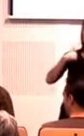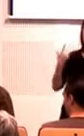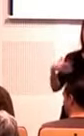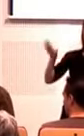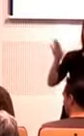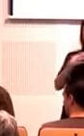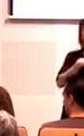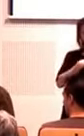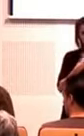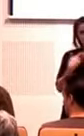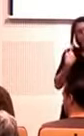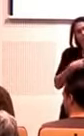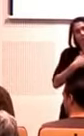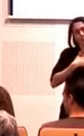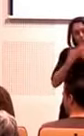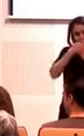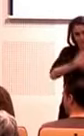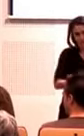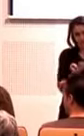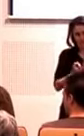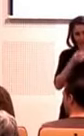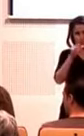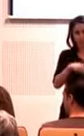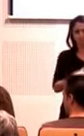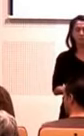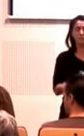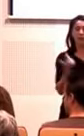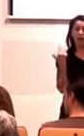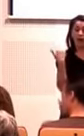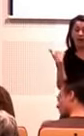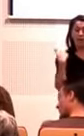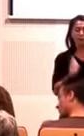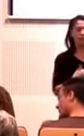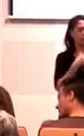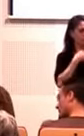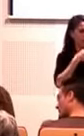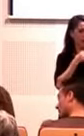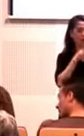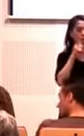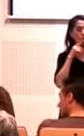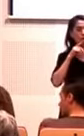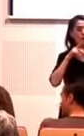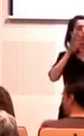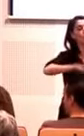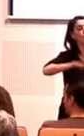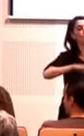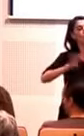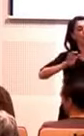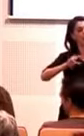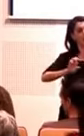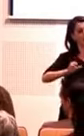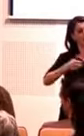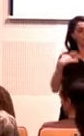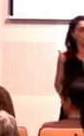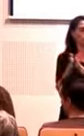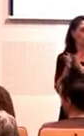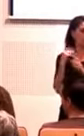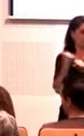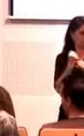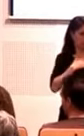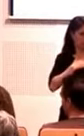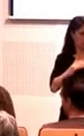sin contar mis cosas. A ver, hace poco me hizo gracia porque me preguntaron en un programa de radio de unos compañeros del trabajo donde